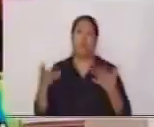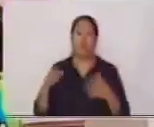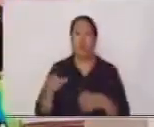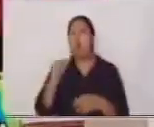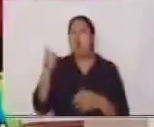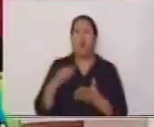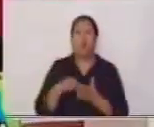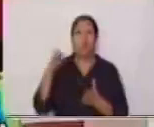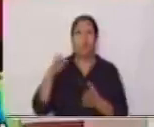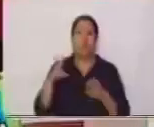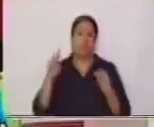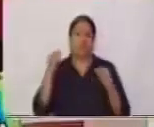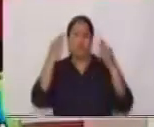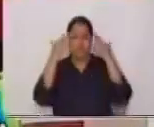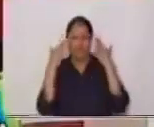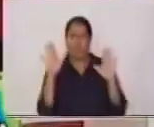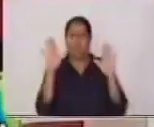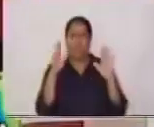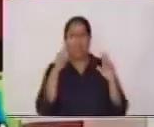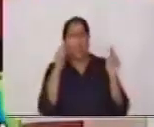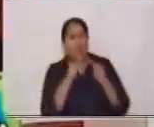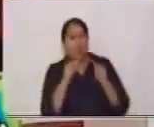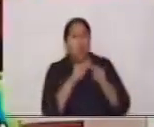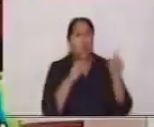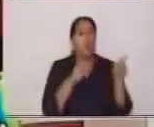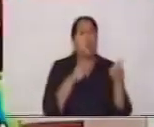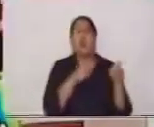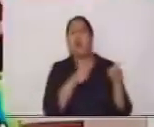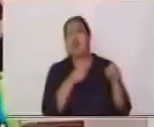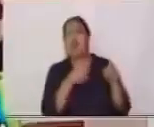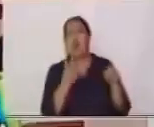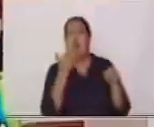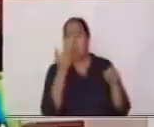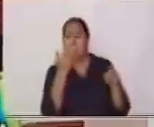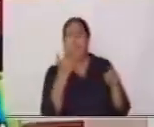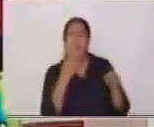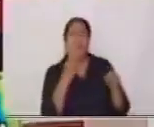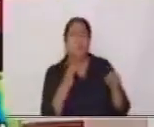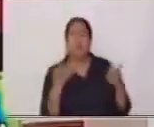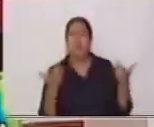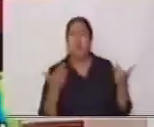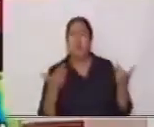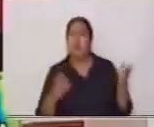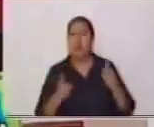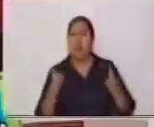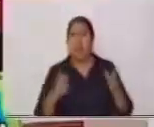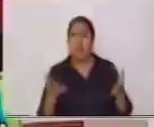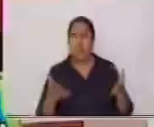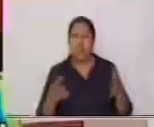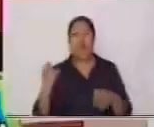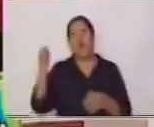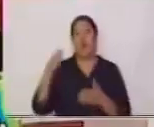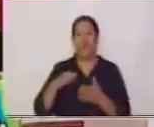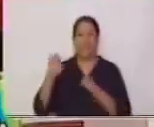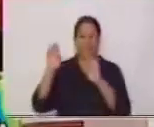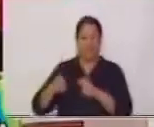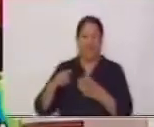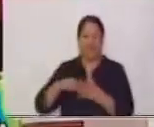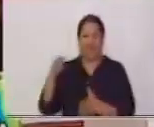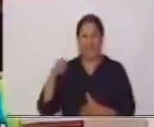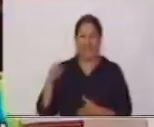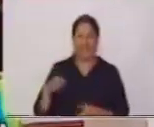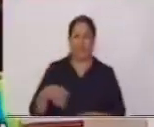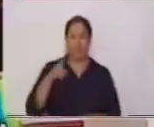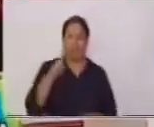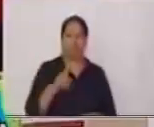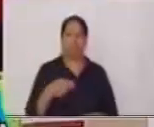la curiosidad conocer cuál es esa comida tan deliciosa que he mencionado el día de hoy. Para interpretar tengo que observar la estructura